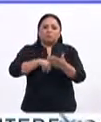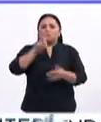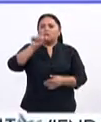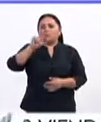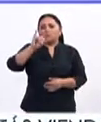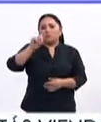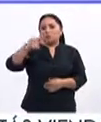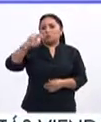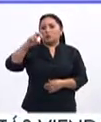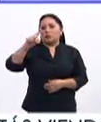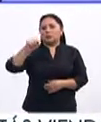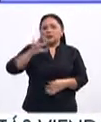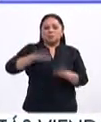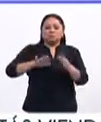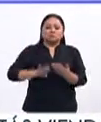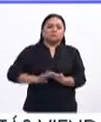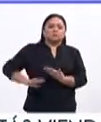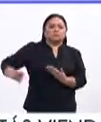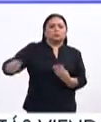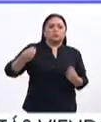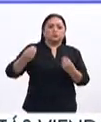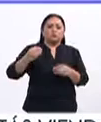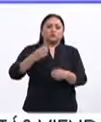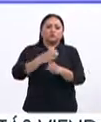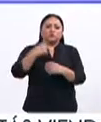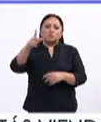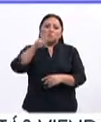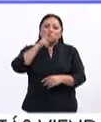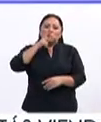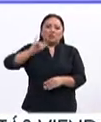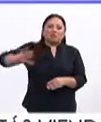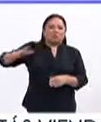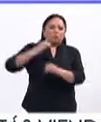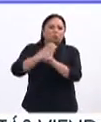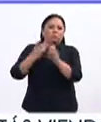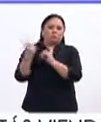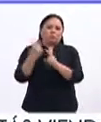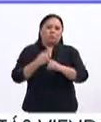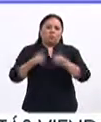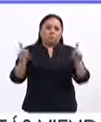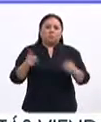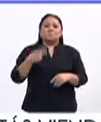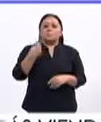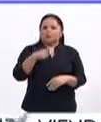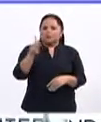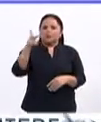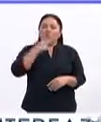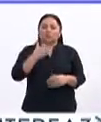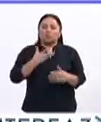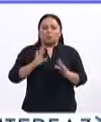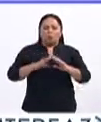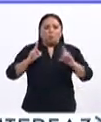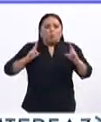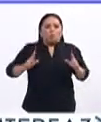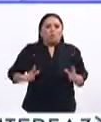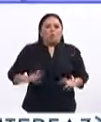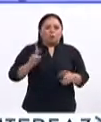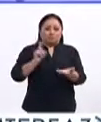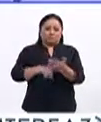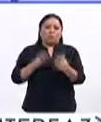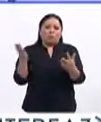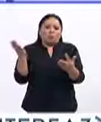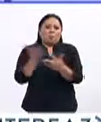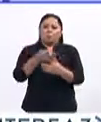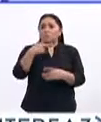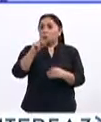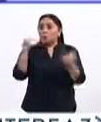Huerta, que se aleja mucho en ese sentido de lo que hacía su papá, ¿no? Claro. Que era otra cosa, y además tiene humor. Creo que el humor lo comparten,